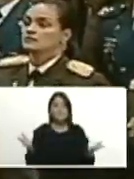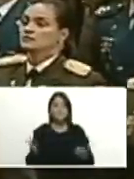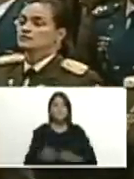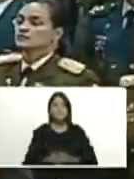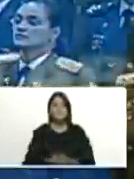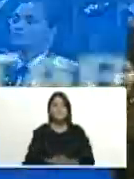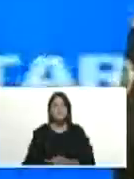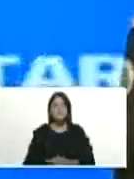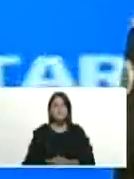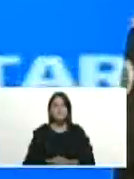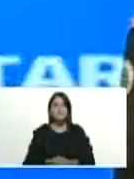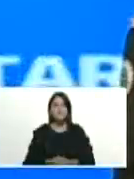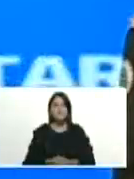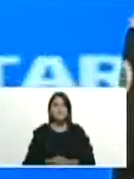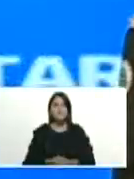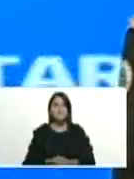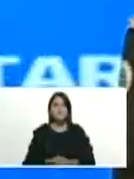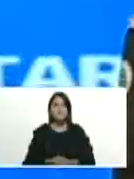de Venezuela,